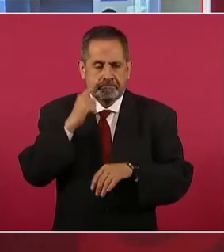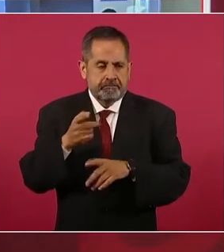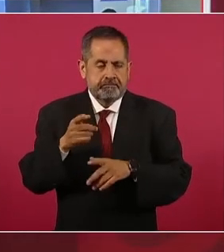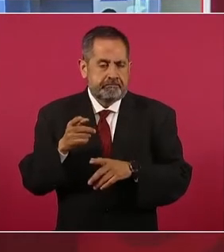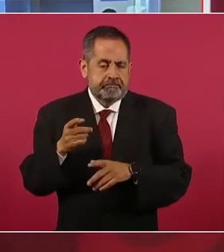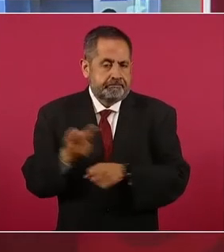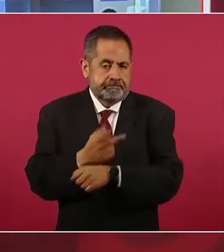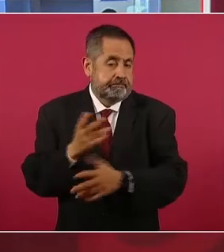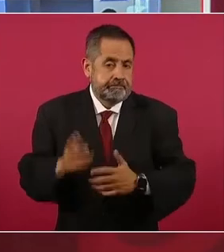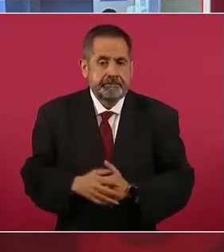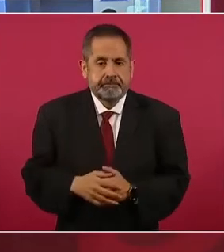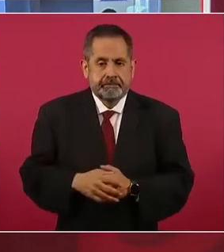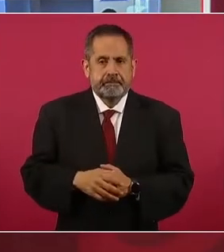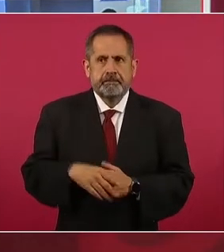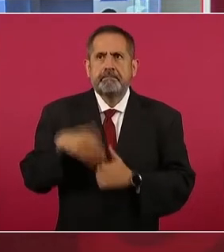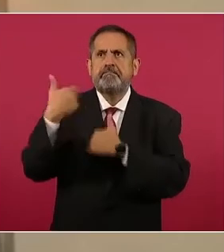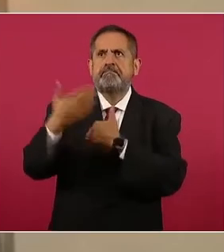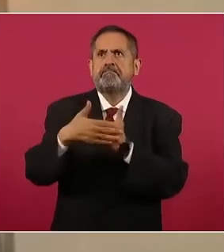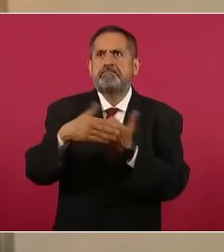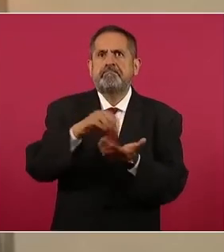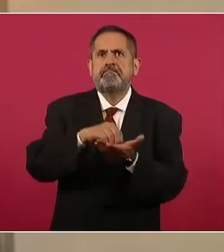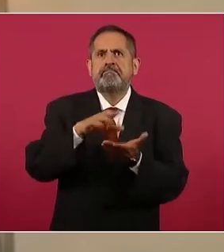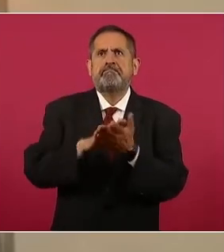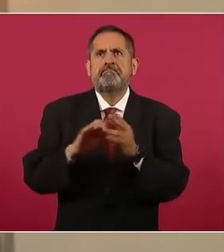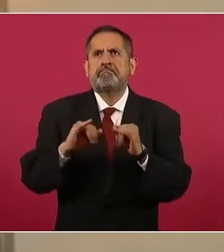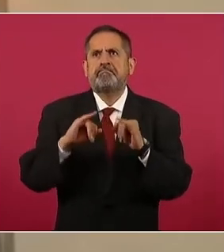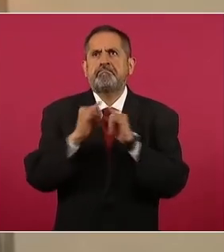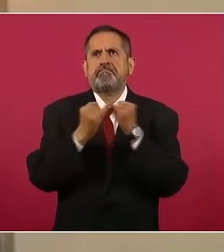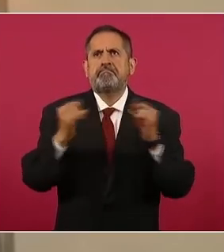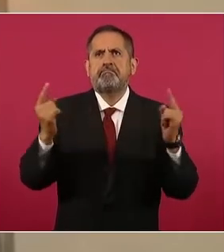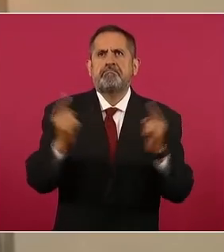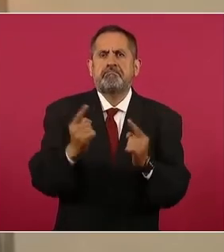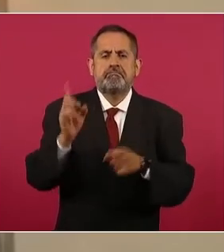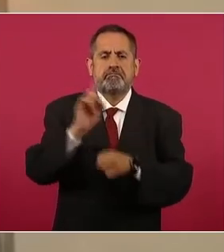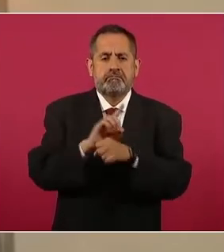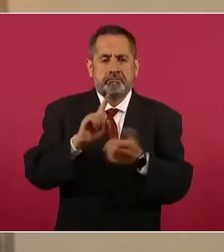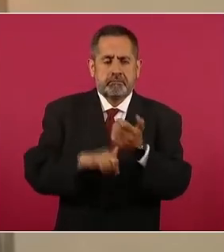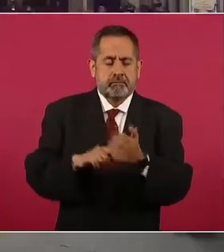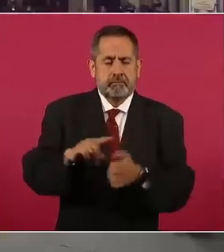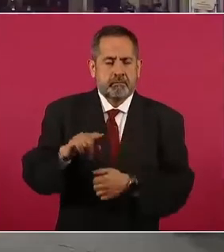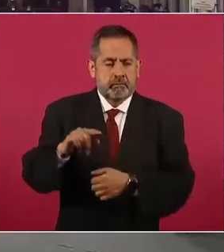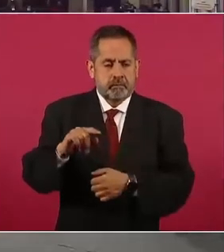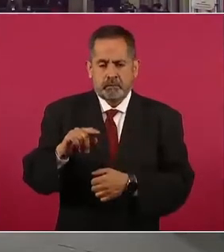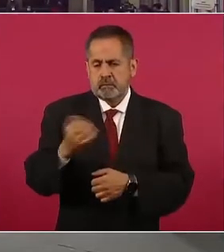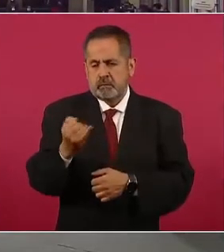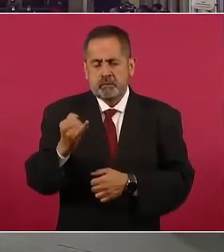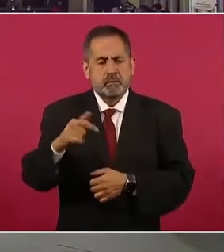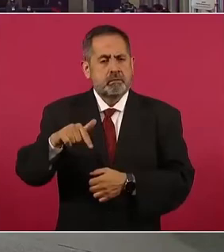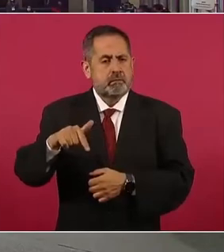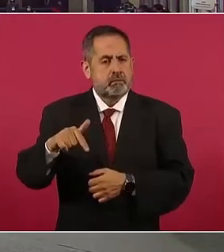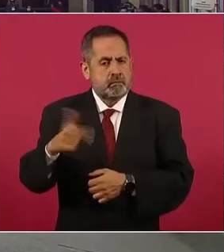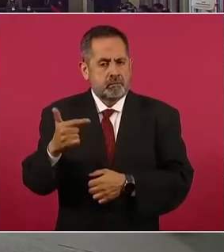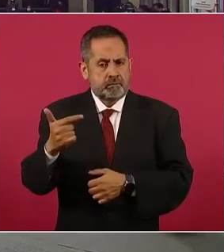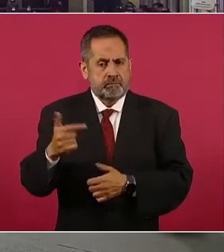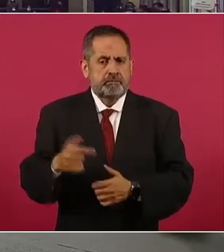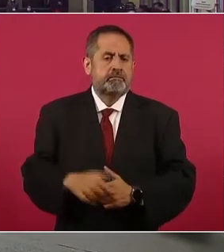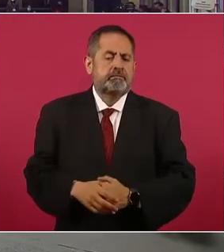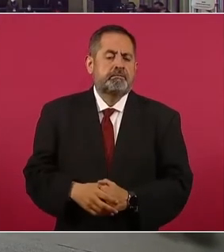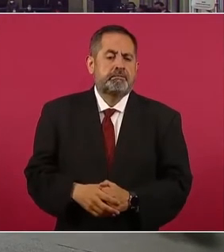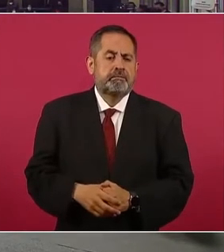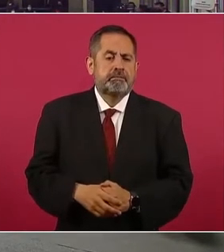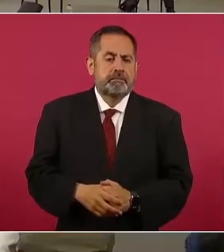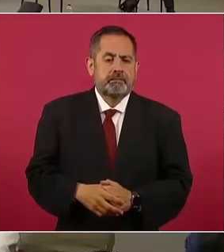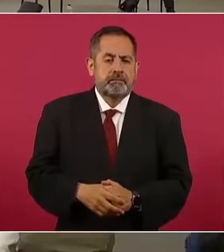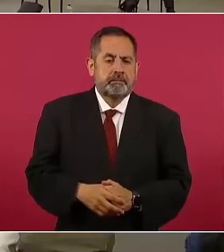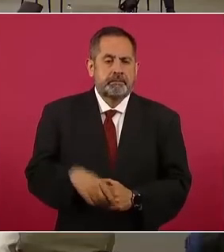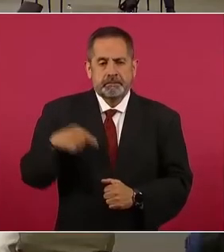defensa. La audiencia está prevista en estos días para el día 12 de julio. Siguiente. Y como aquí se informa